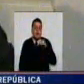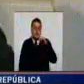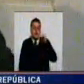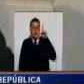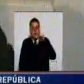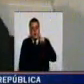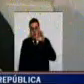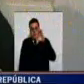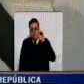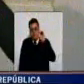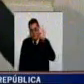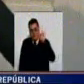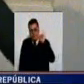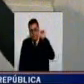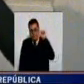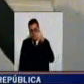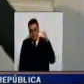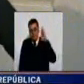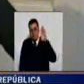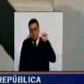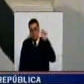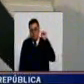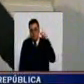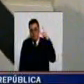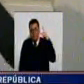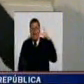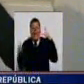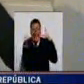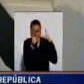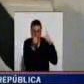Scotiabank, le da la póliza a Brookfield.